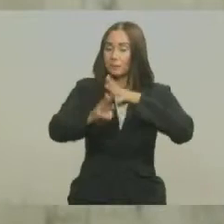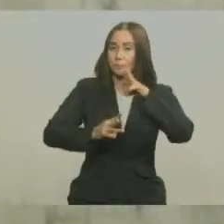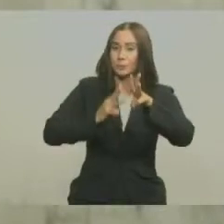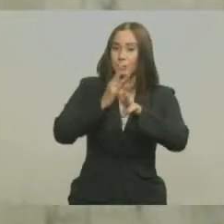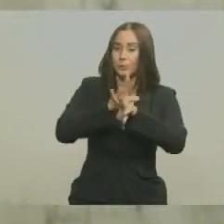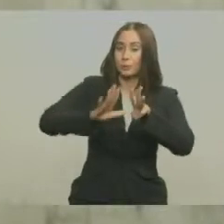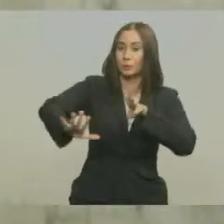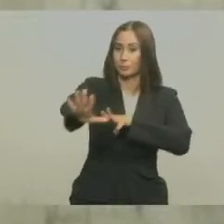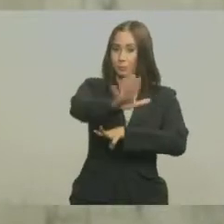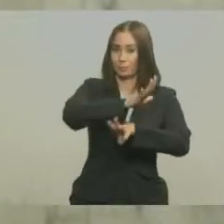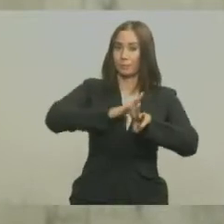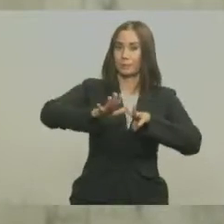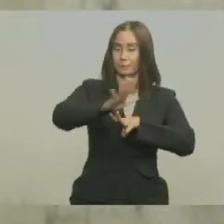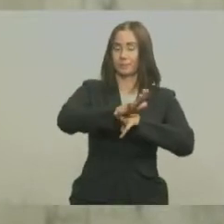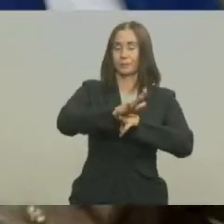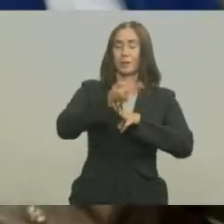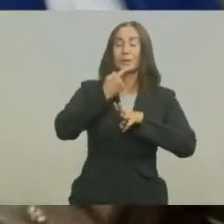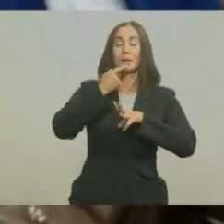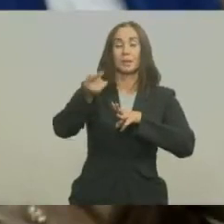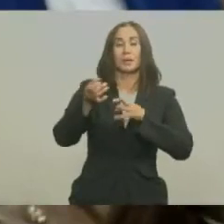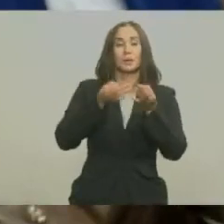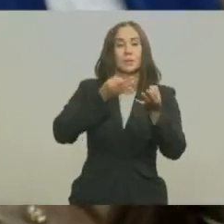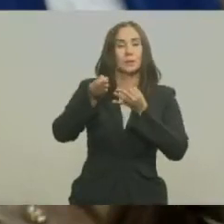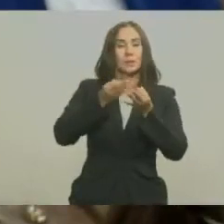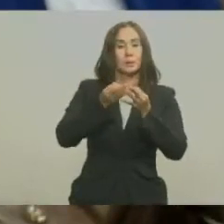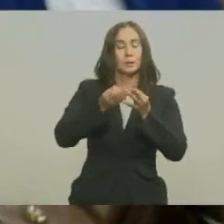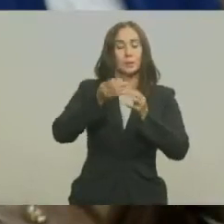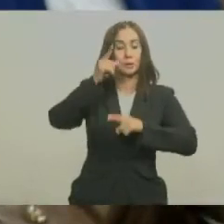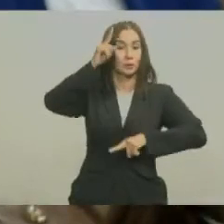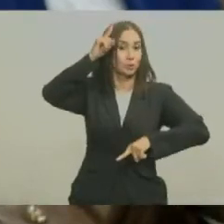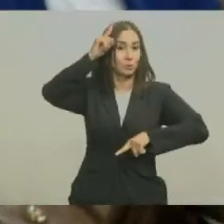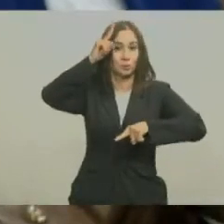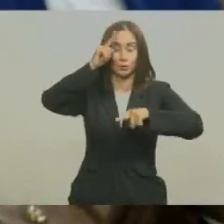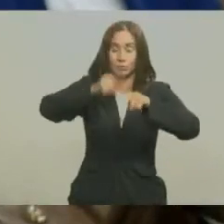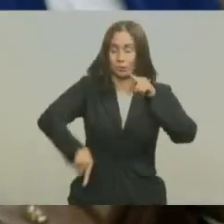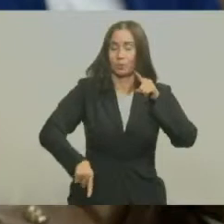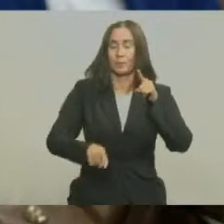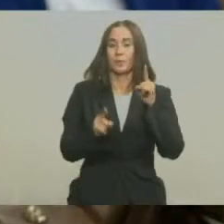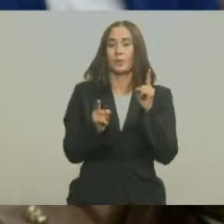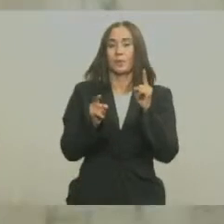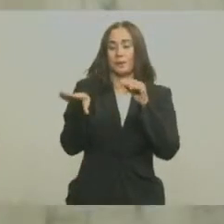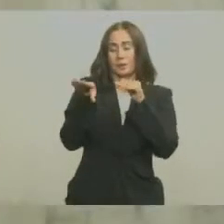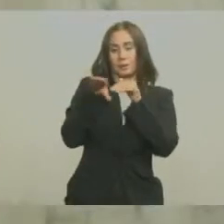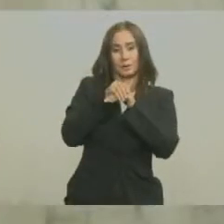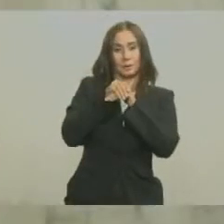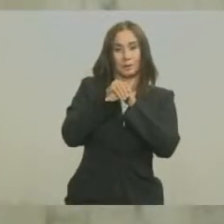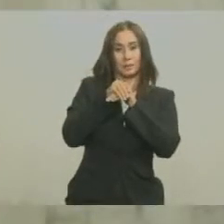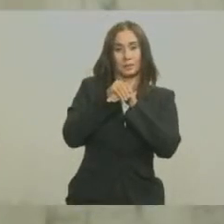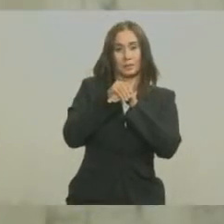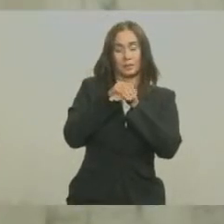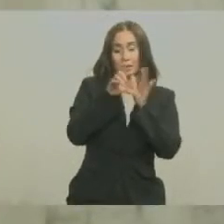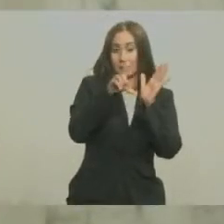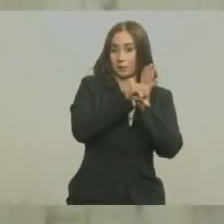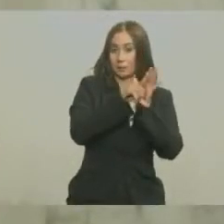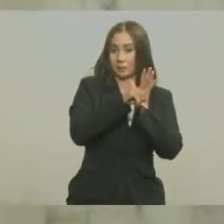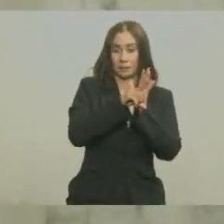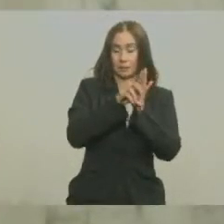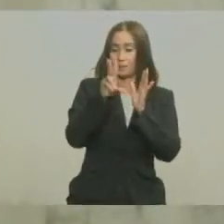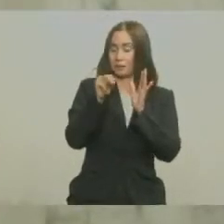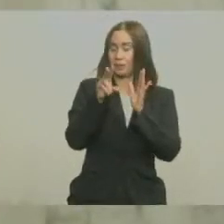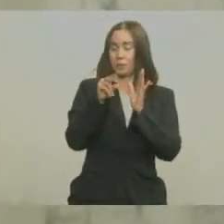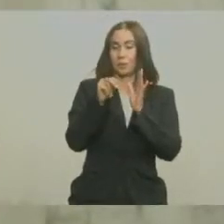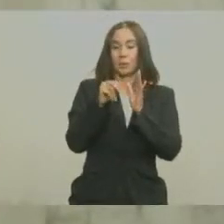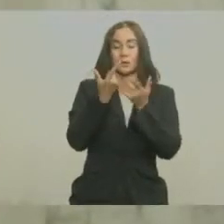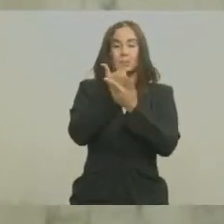universalmente y expresó que no podrá contraerse legalmente matrimonio sin el pleno y